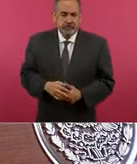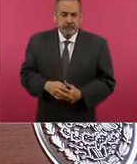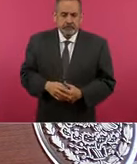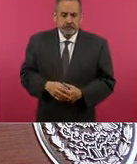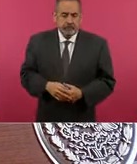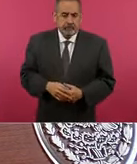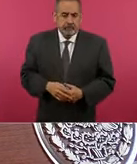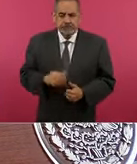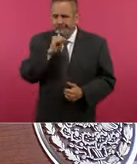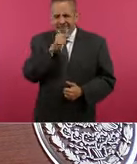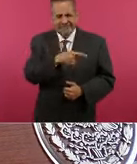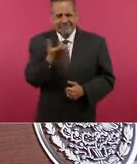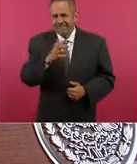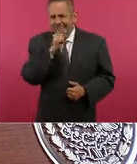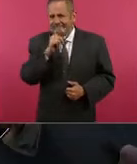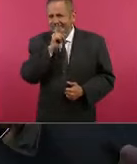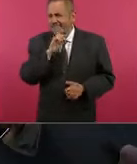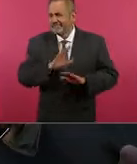Nada.